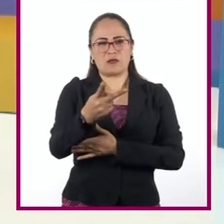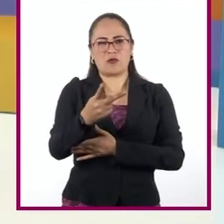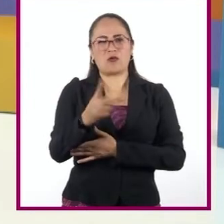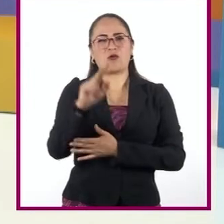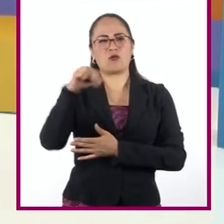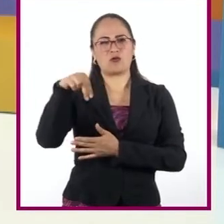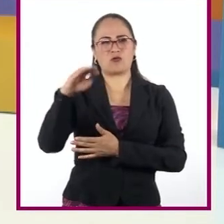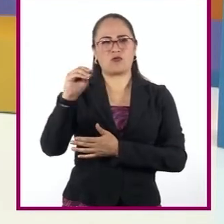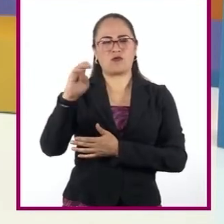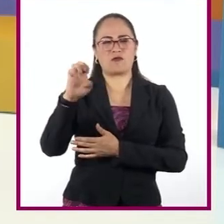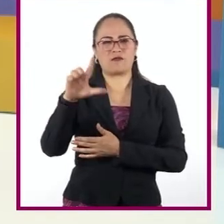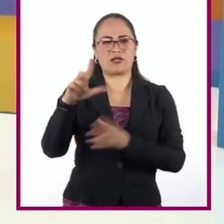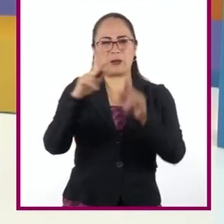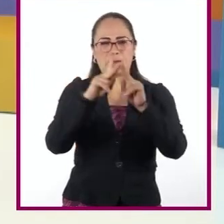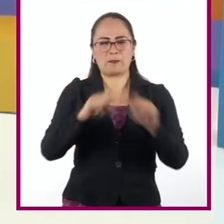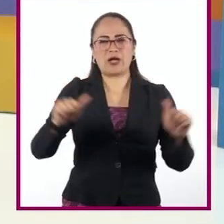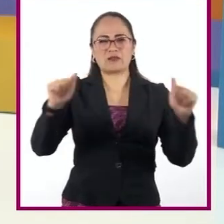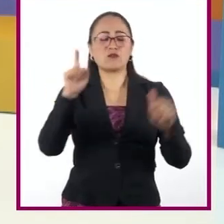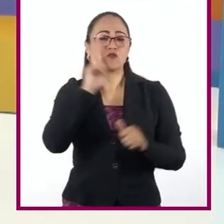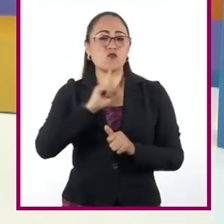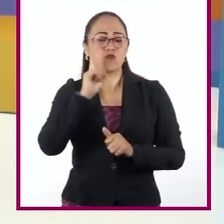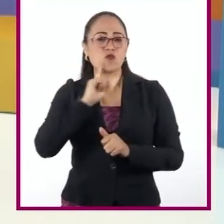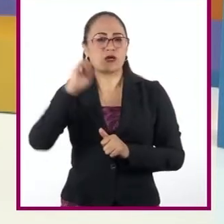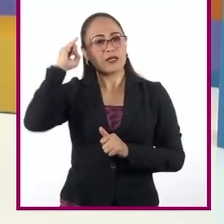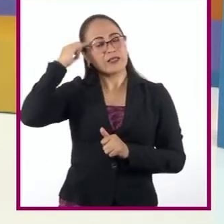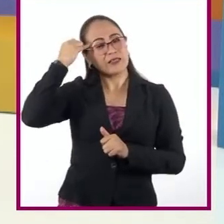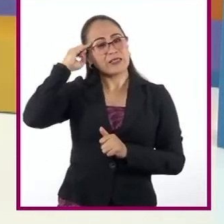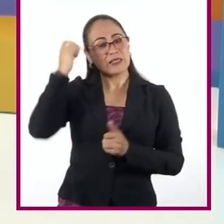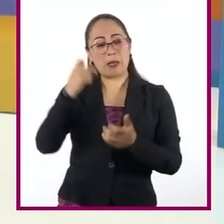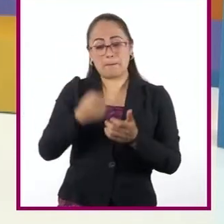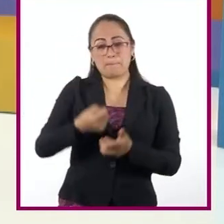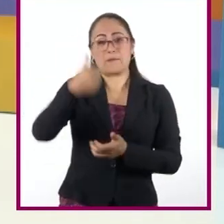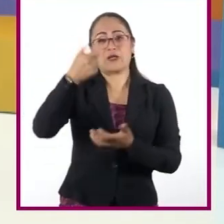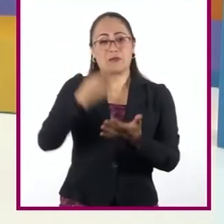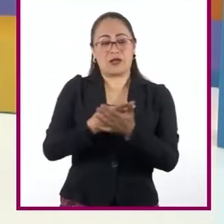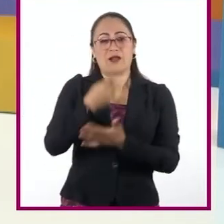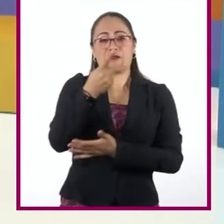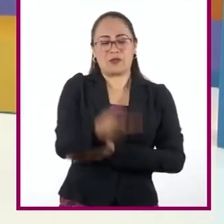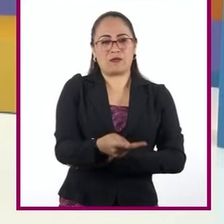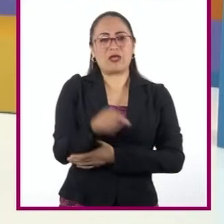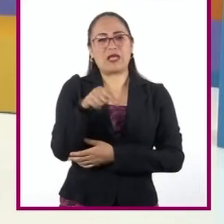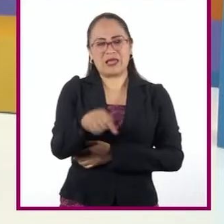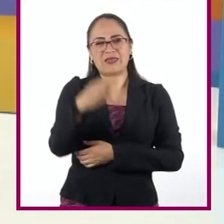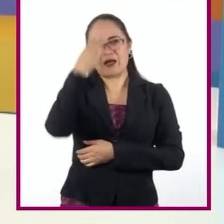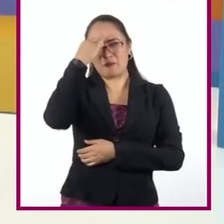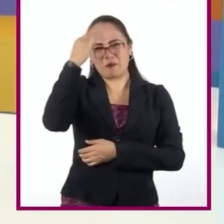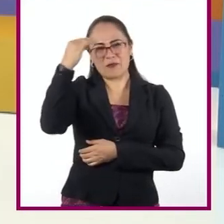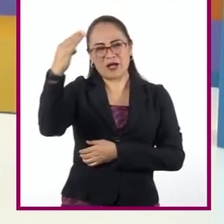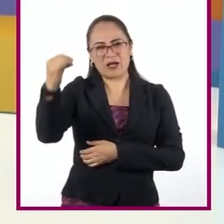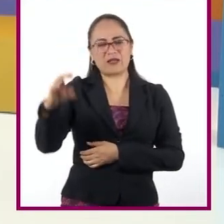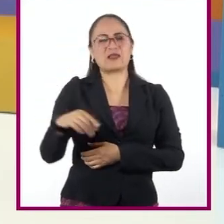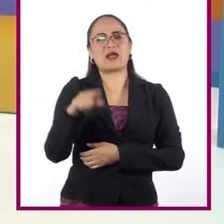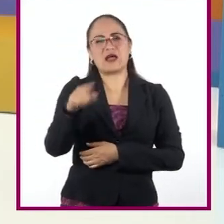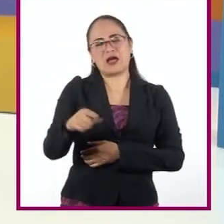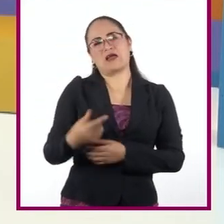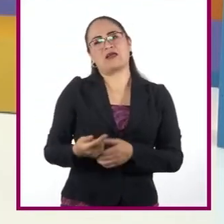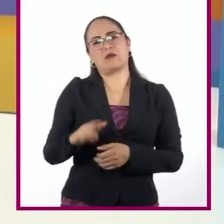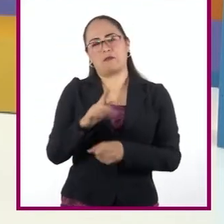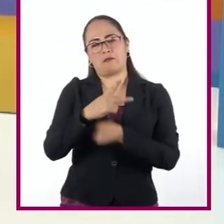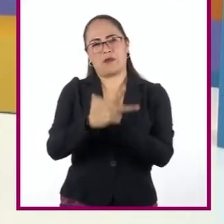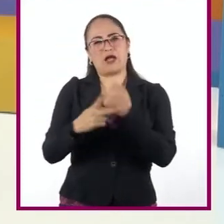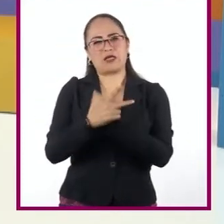la primera mujer indígena en recibirlo. Se trata de una mujer maya quiché, de origen